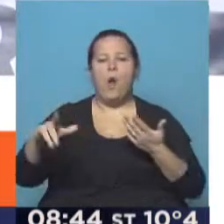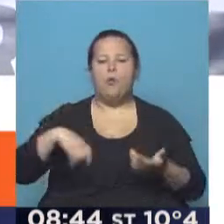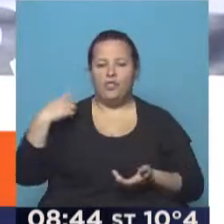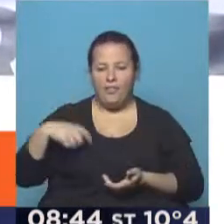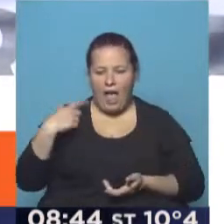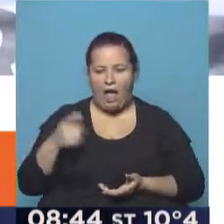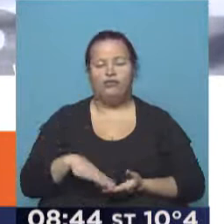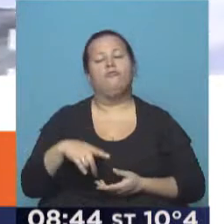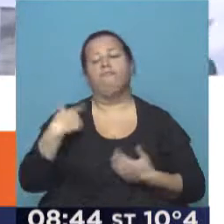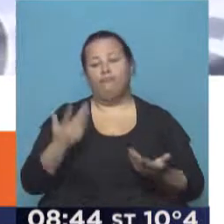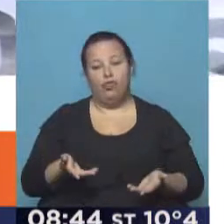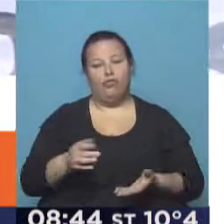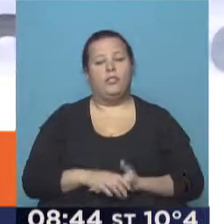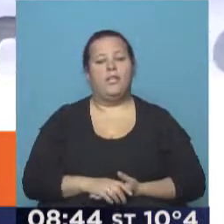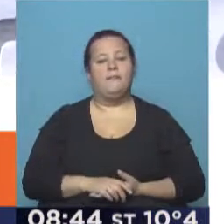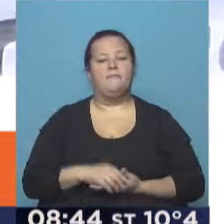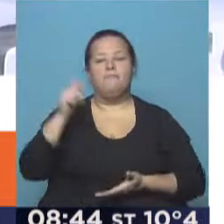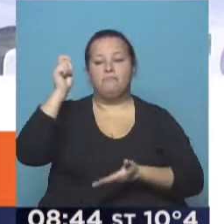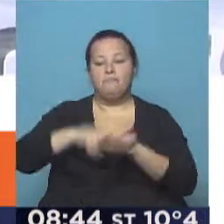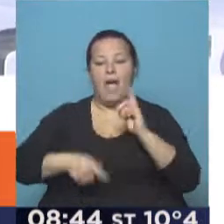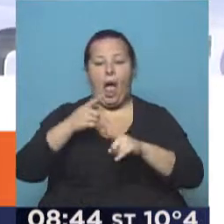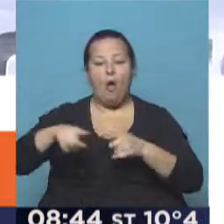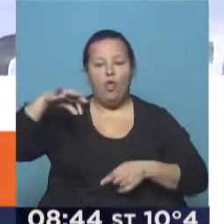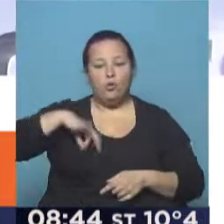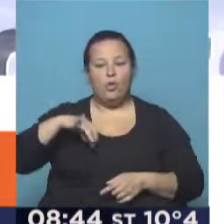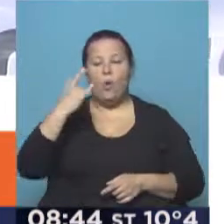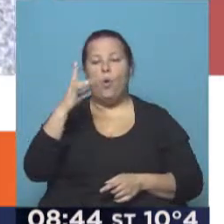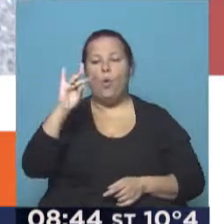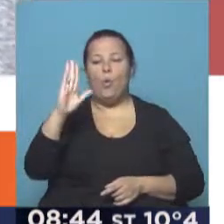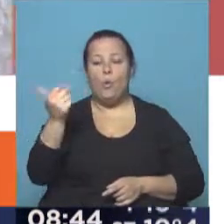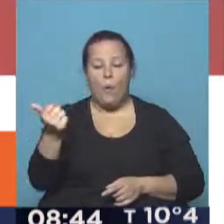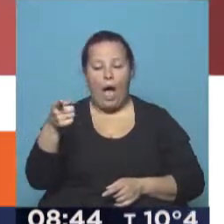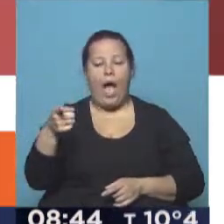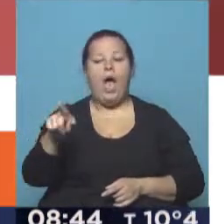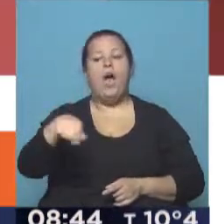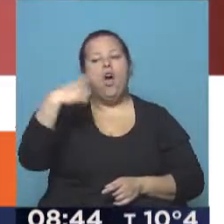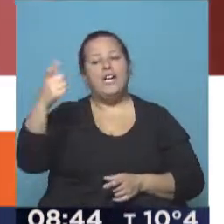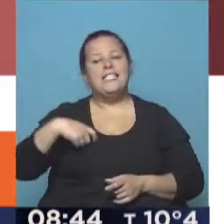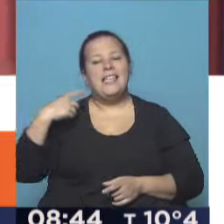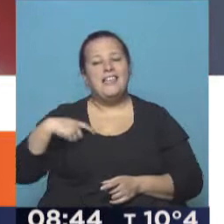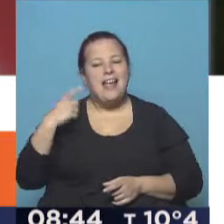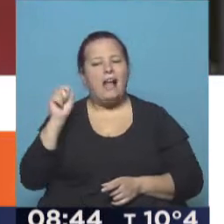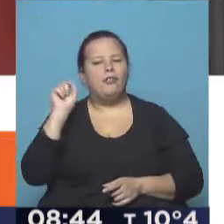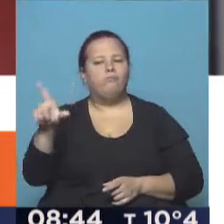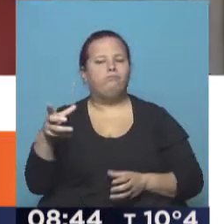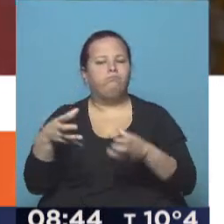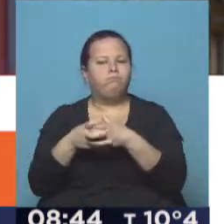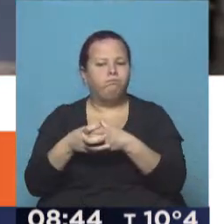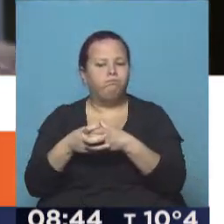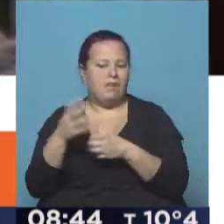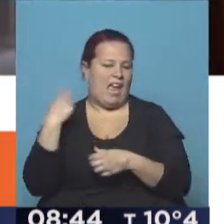con lo cual firmó una paritaria con la uba que es un sindicato que responde a las